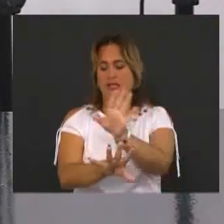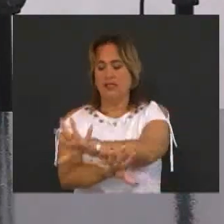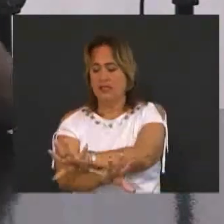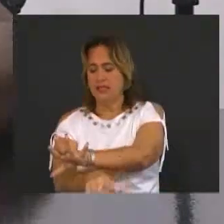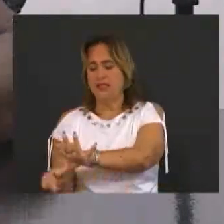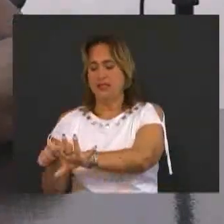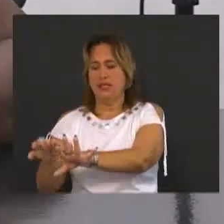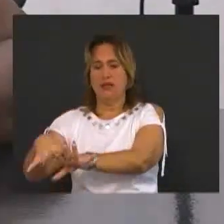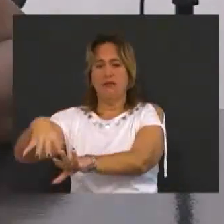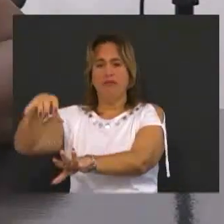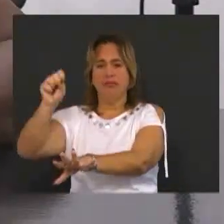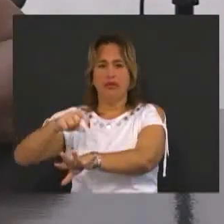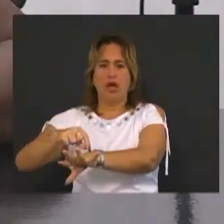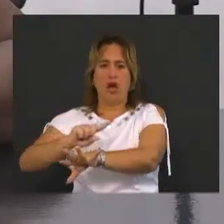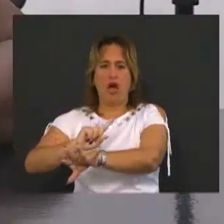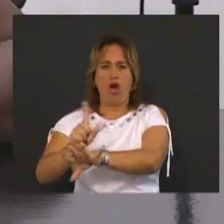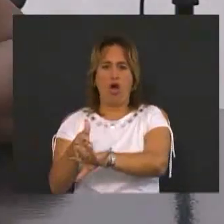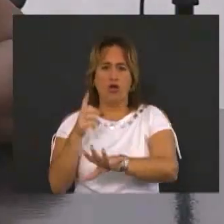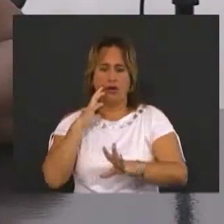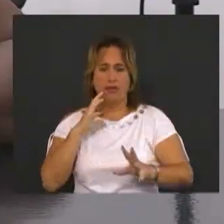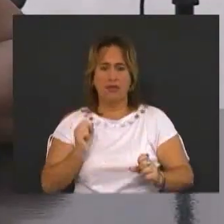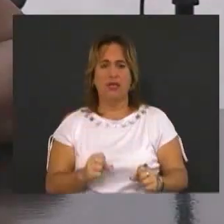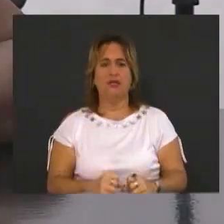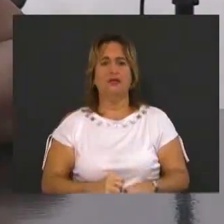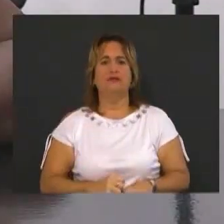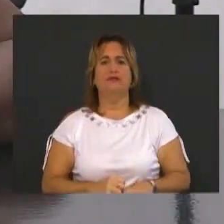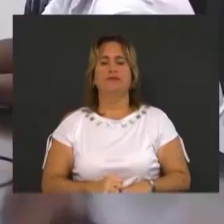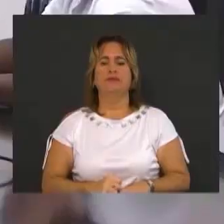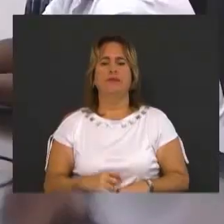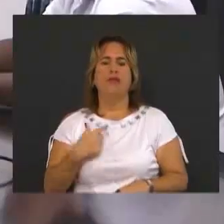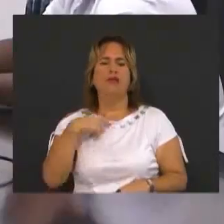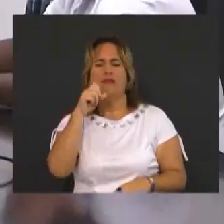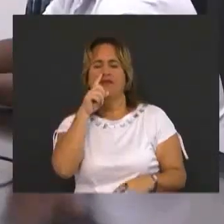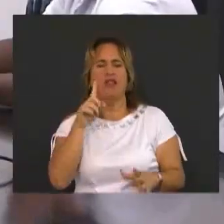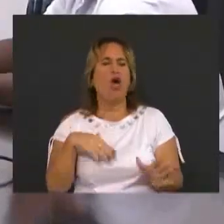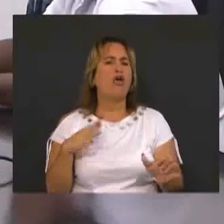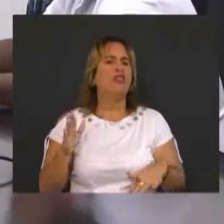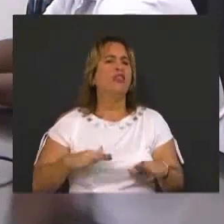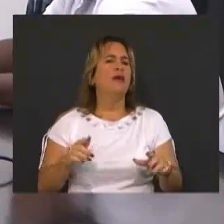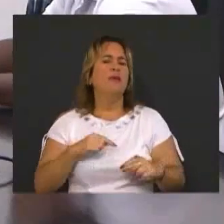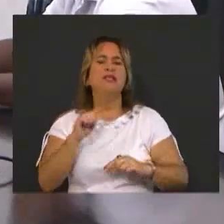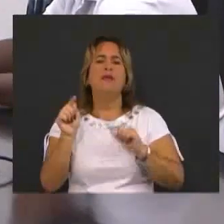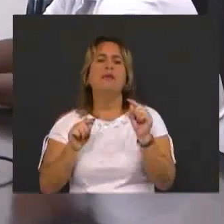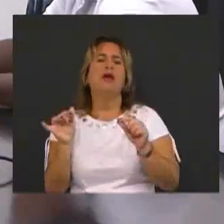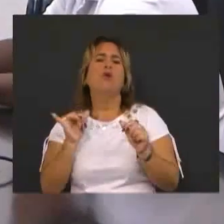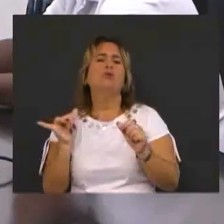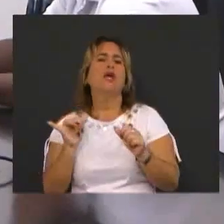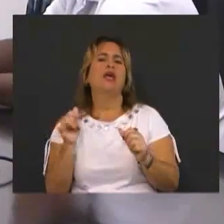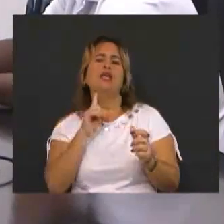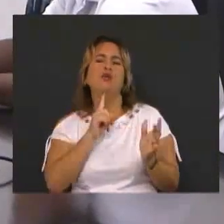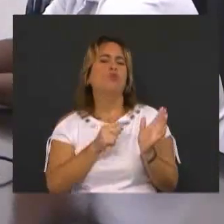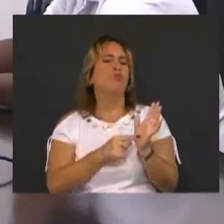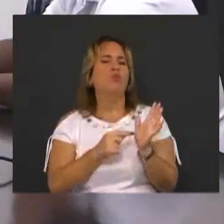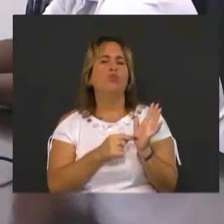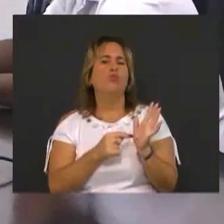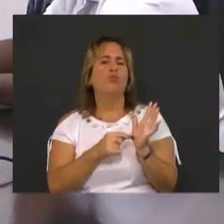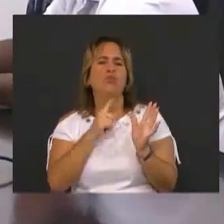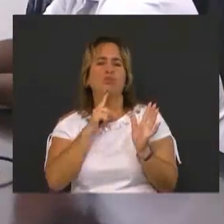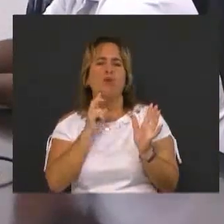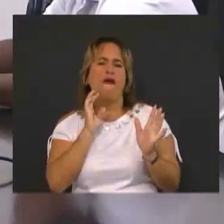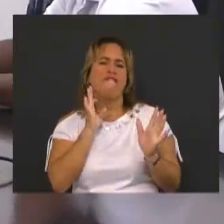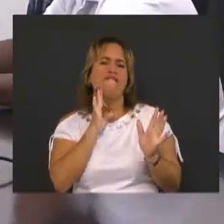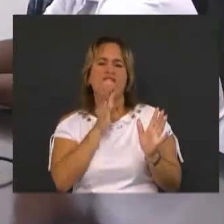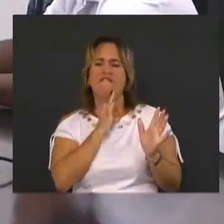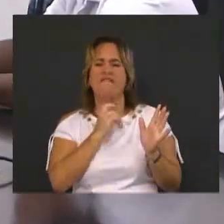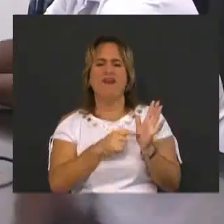estaba en una cuerda correcta o si todavía en la sociedad tenía sus problemáticas o sus